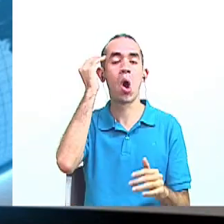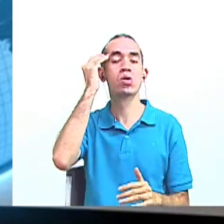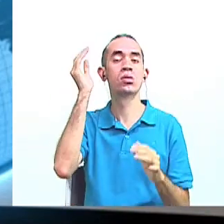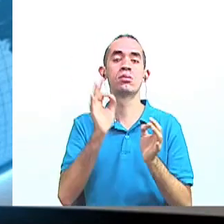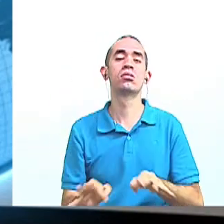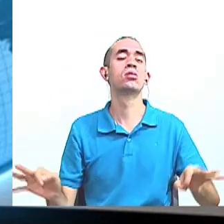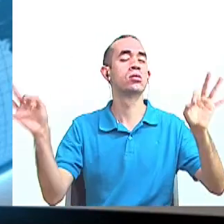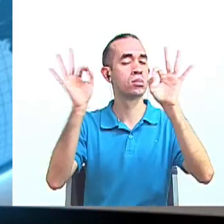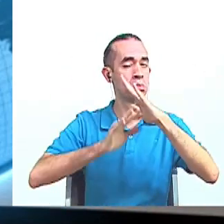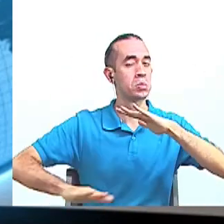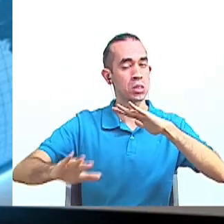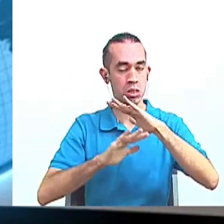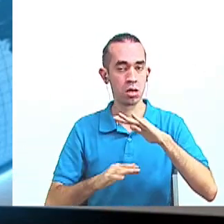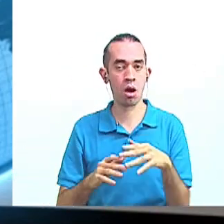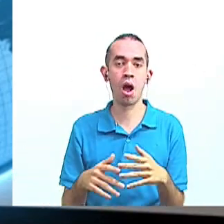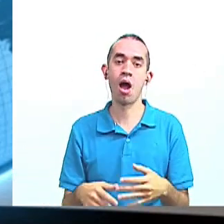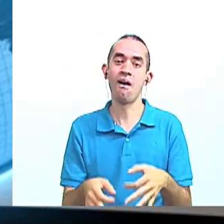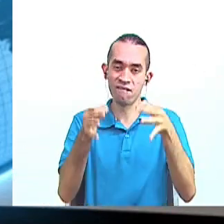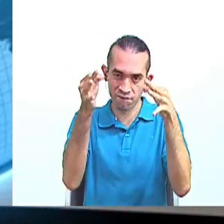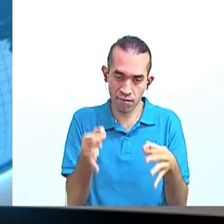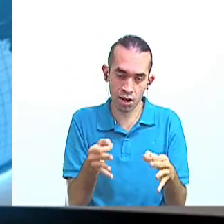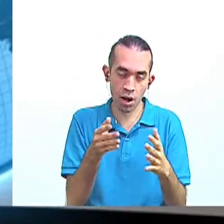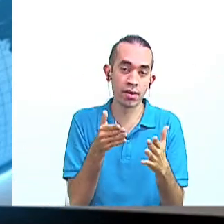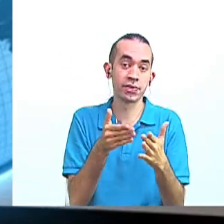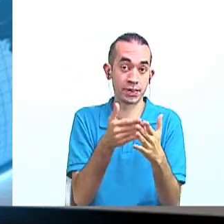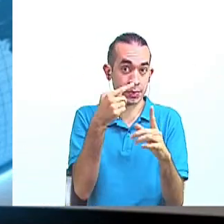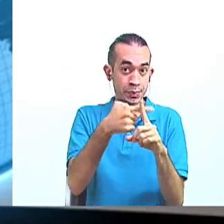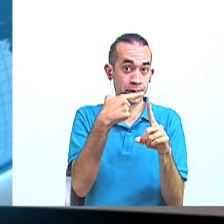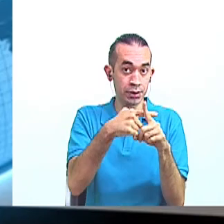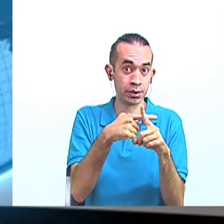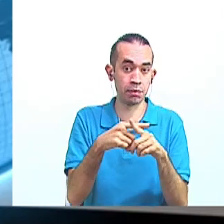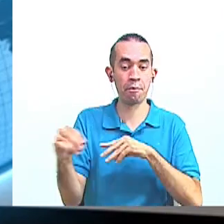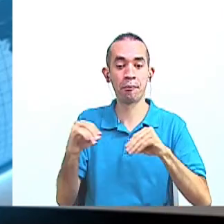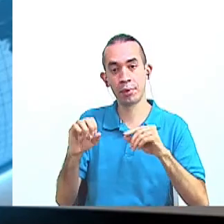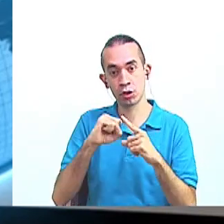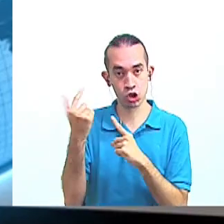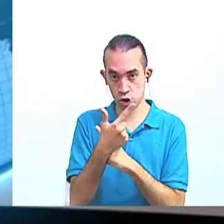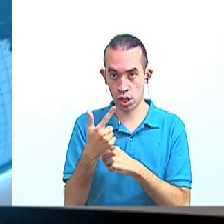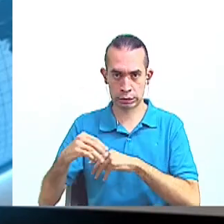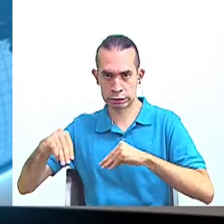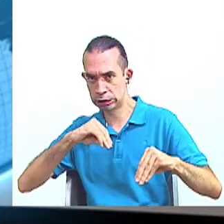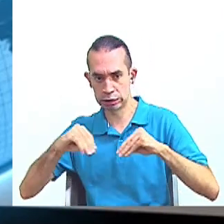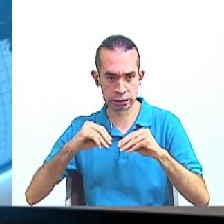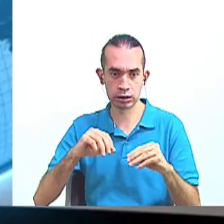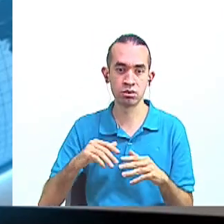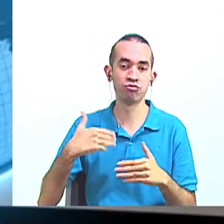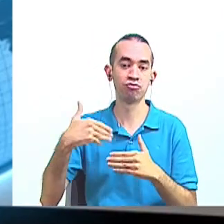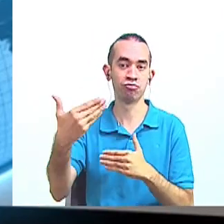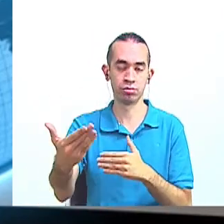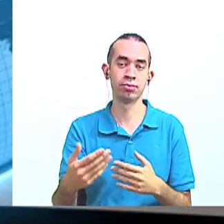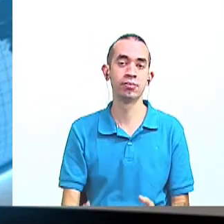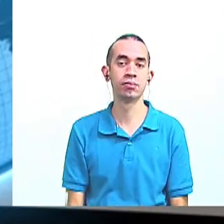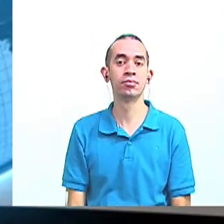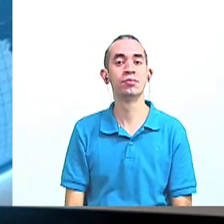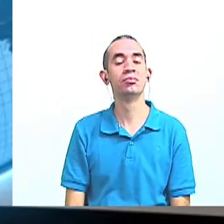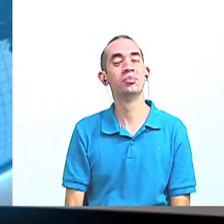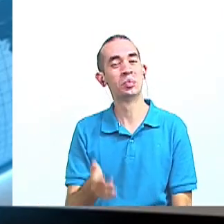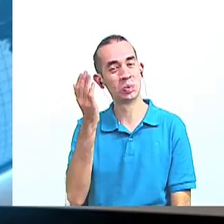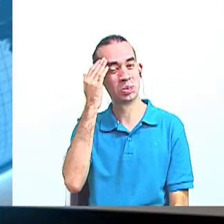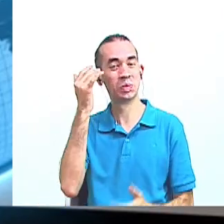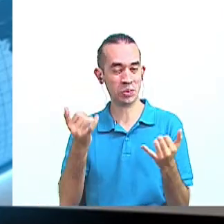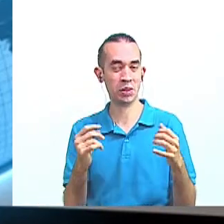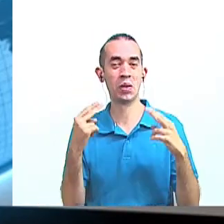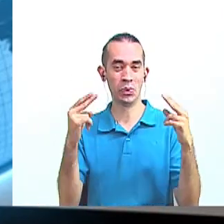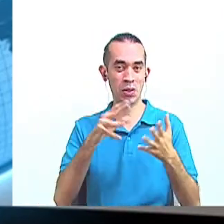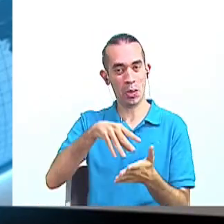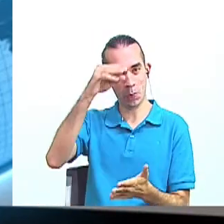que indudablemente afectaría de manera positiva a los movimientos sociales en lo sucesivo. Estamos en este noticiero de Aprendo